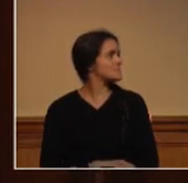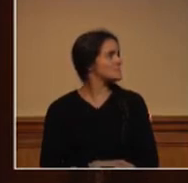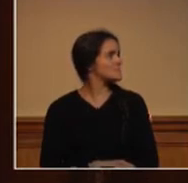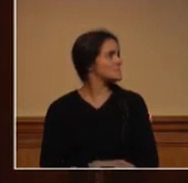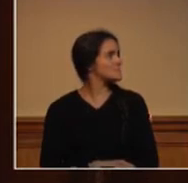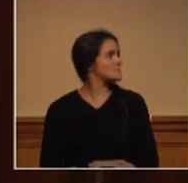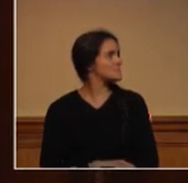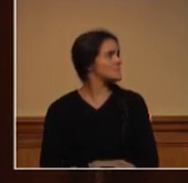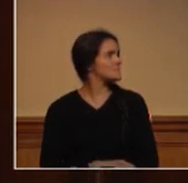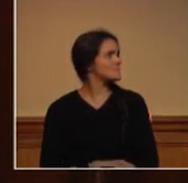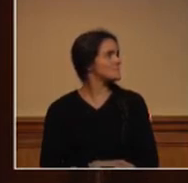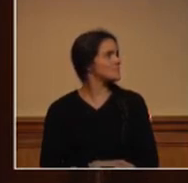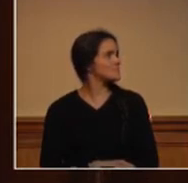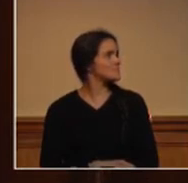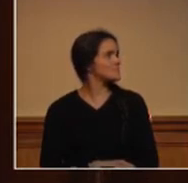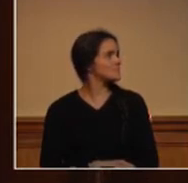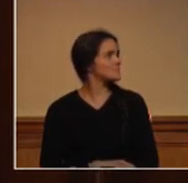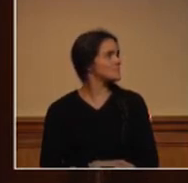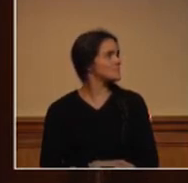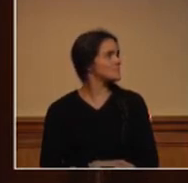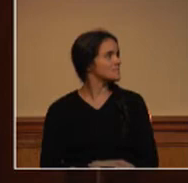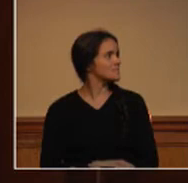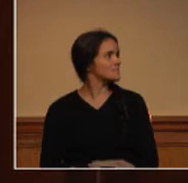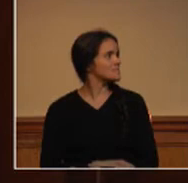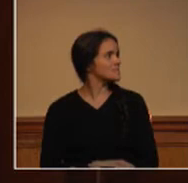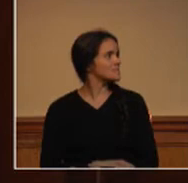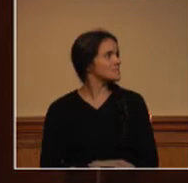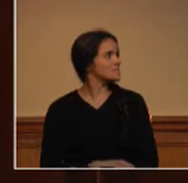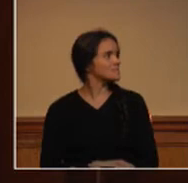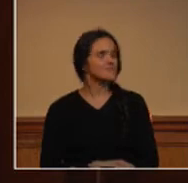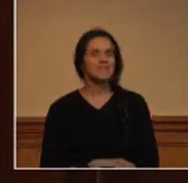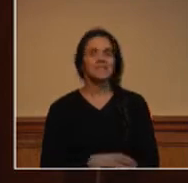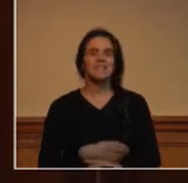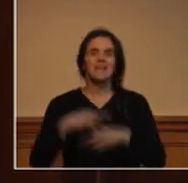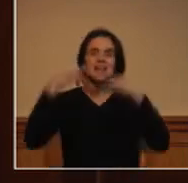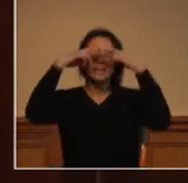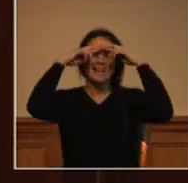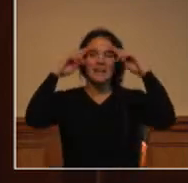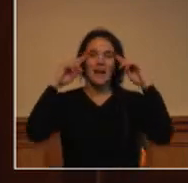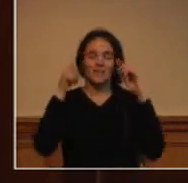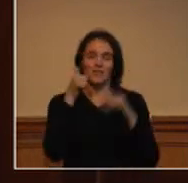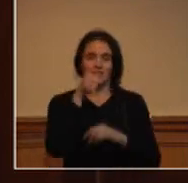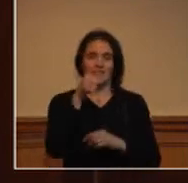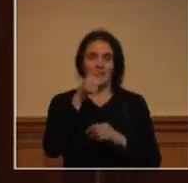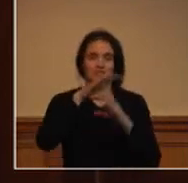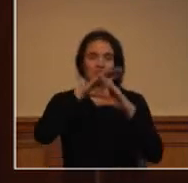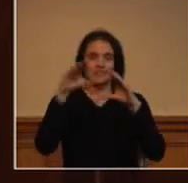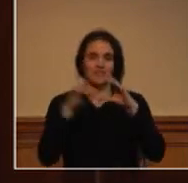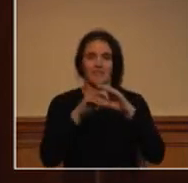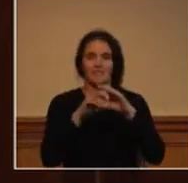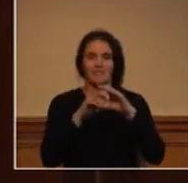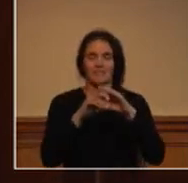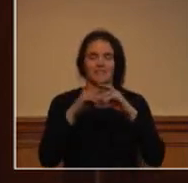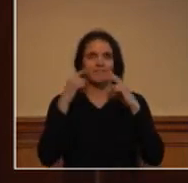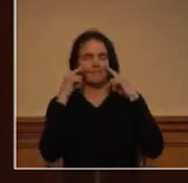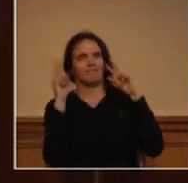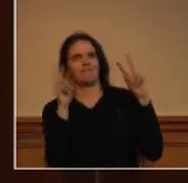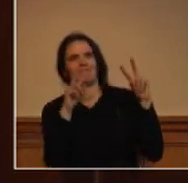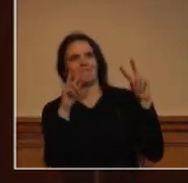No. Digamos que Ricardo nos pestañaba, así como, ¿qué quieren que